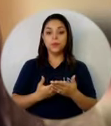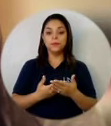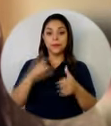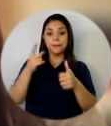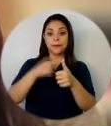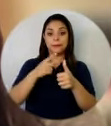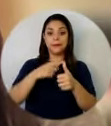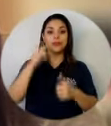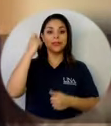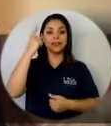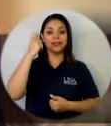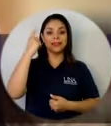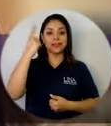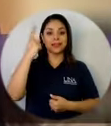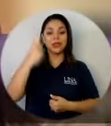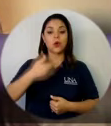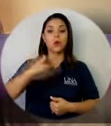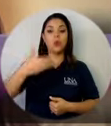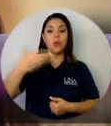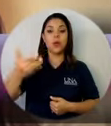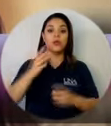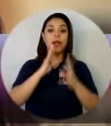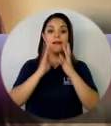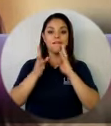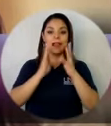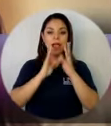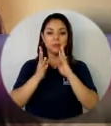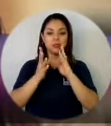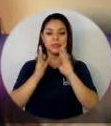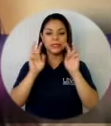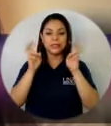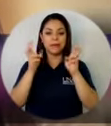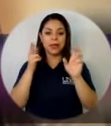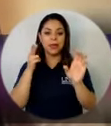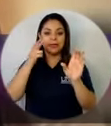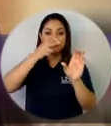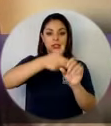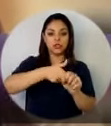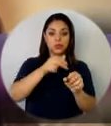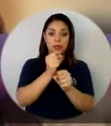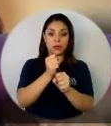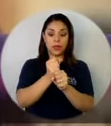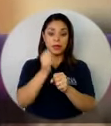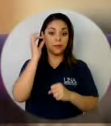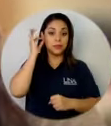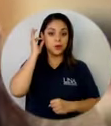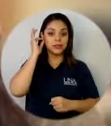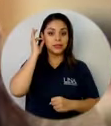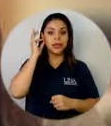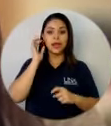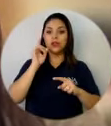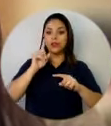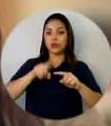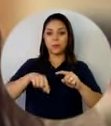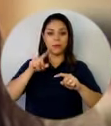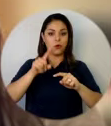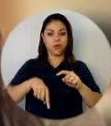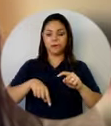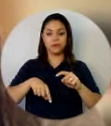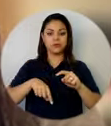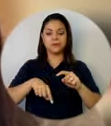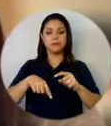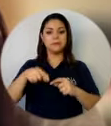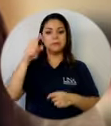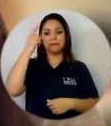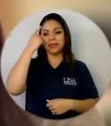Bueno, lo primero que tenemos que entender es que cuando hablamos justamente de la inserción laboral de las mujeres, no lo podemos hacer de